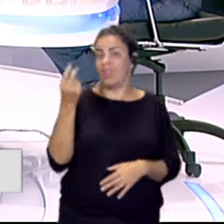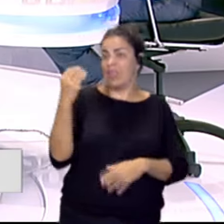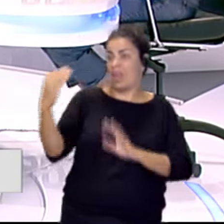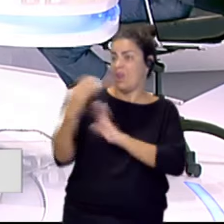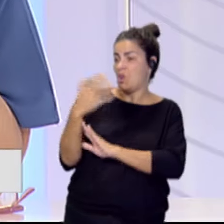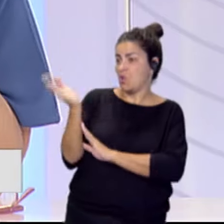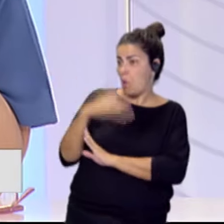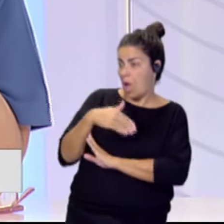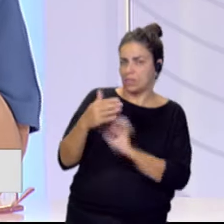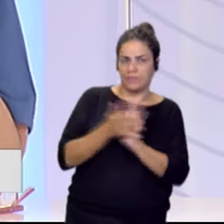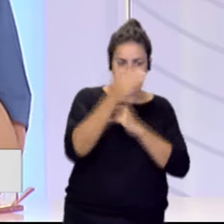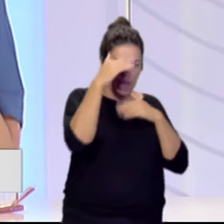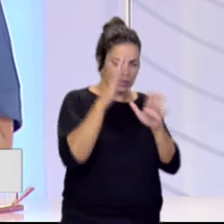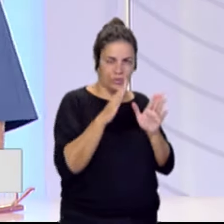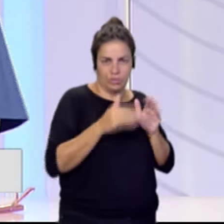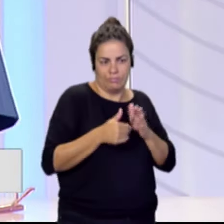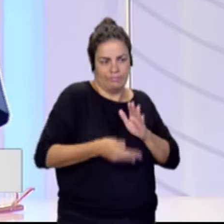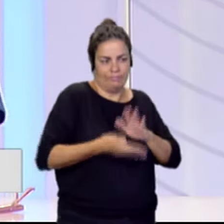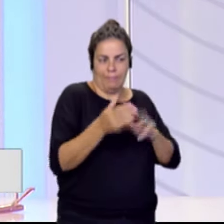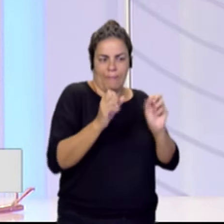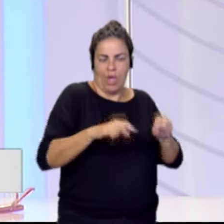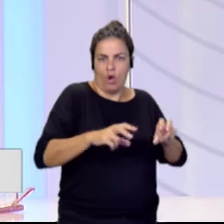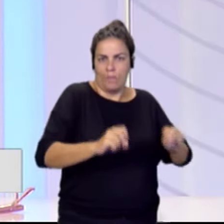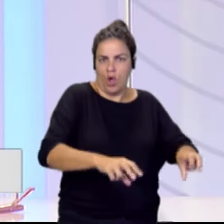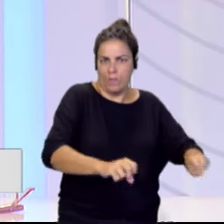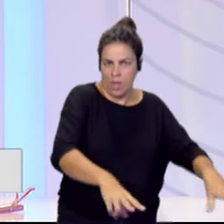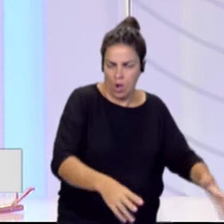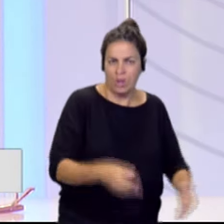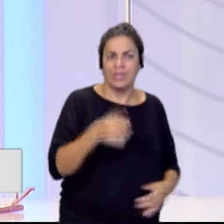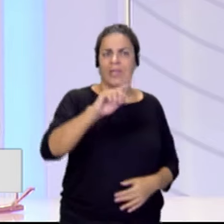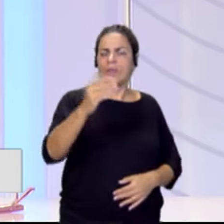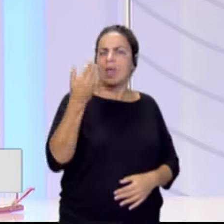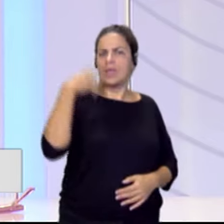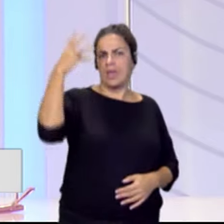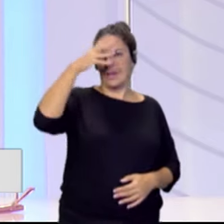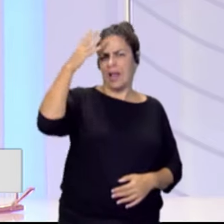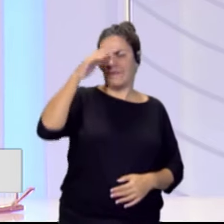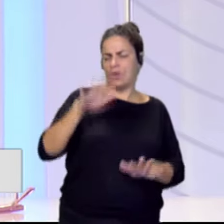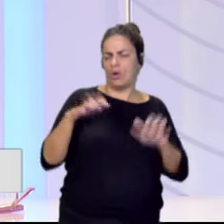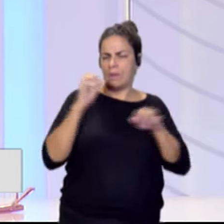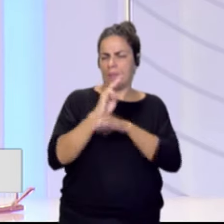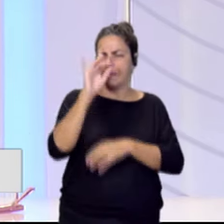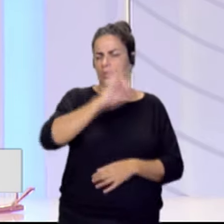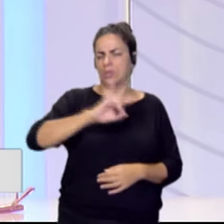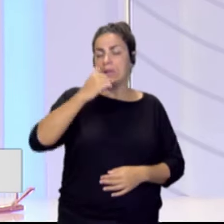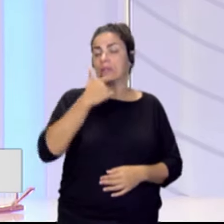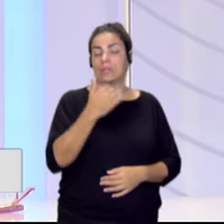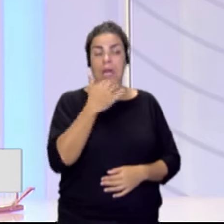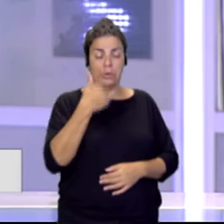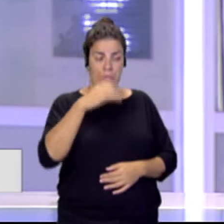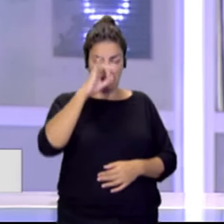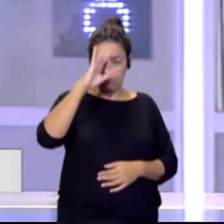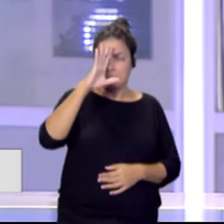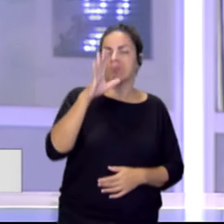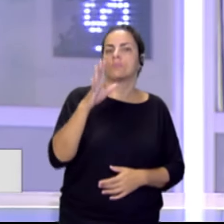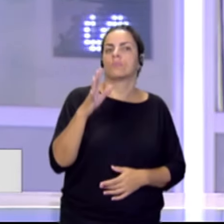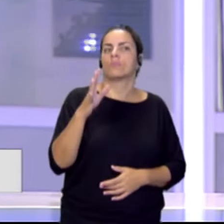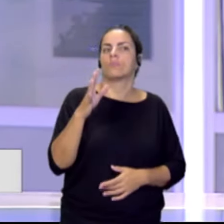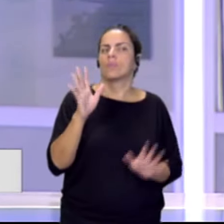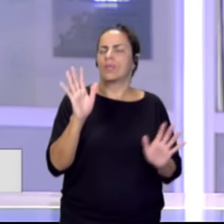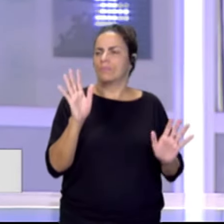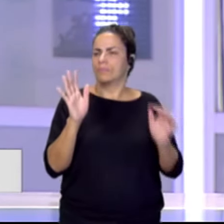la atención cada vez será peor. Y ayer decía Fernando Clavijo en el Parlamento de Canarias una cosa que a mí me llamó mucha atención y que yo estoy